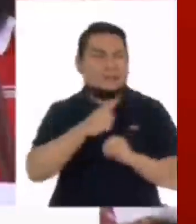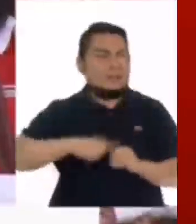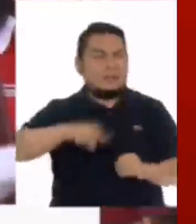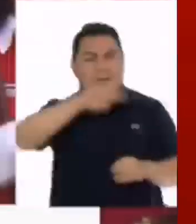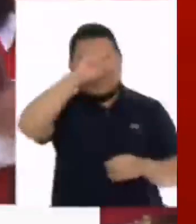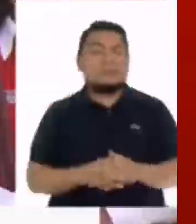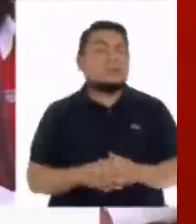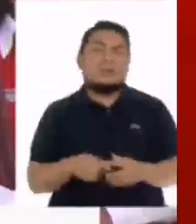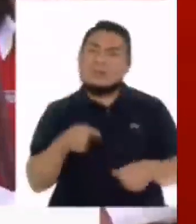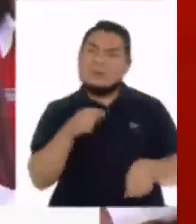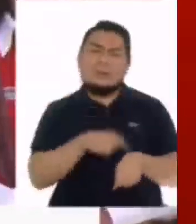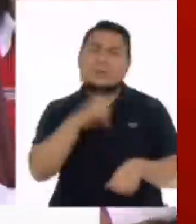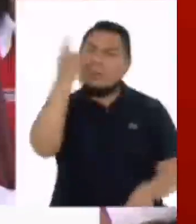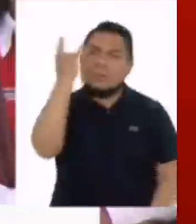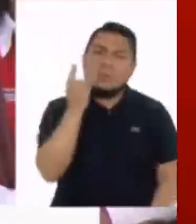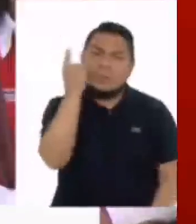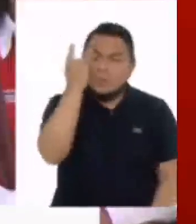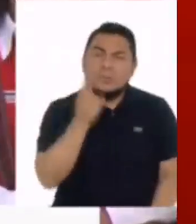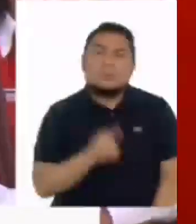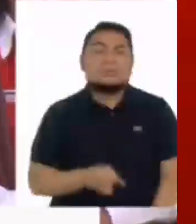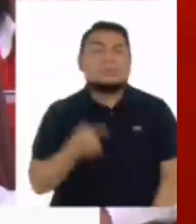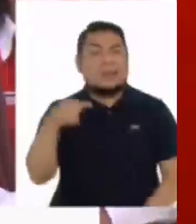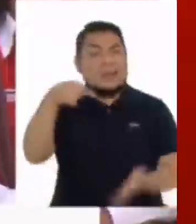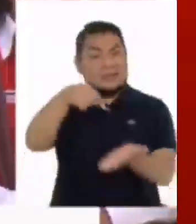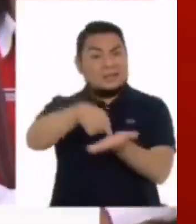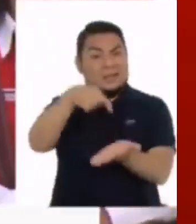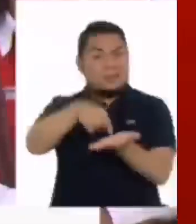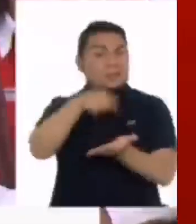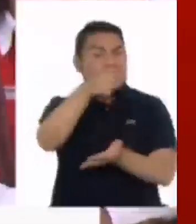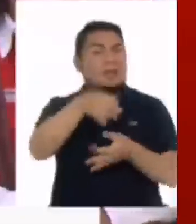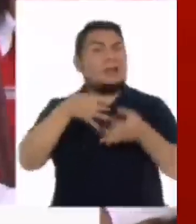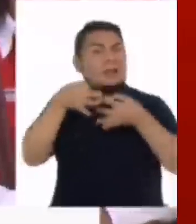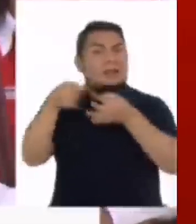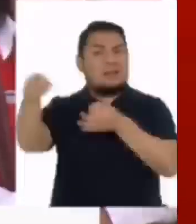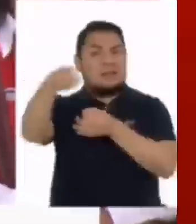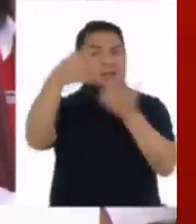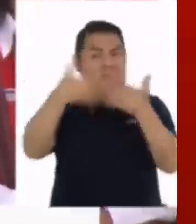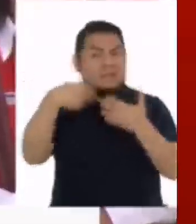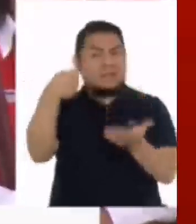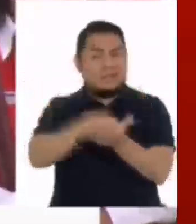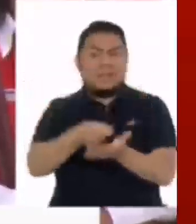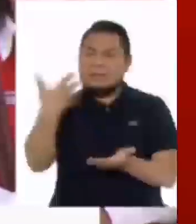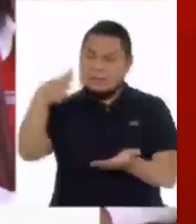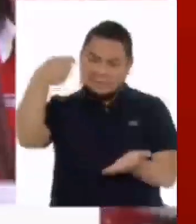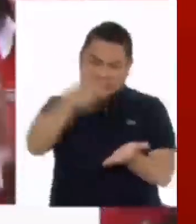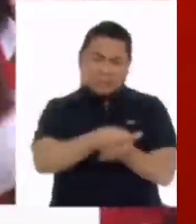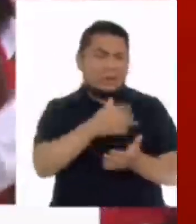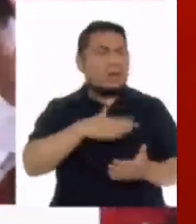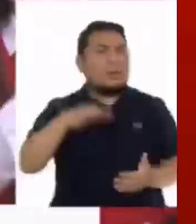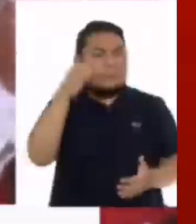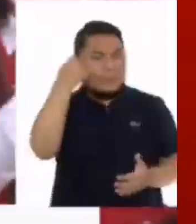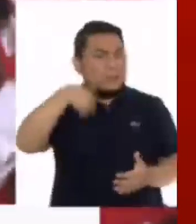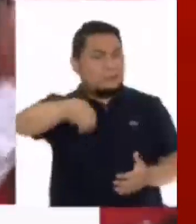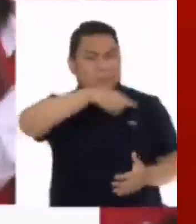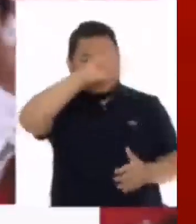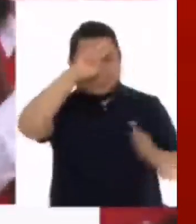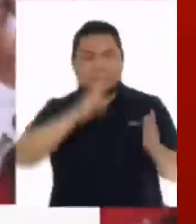país. Que las deudas históricas sean canceladas en favor de todos los peruanos.